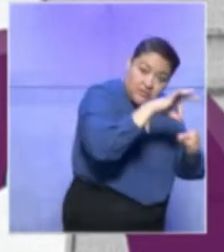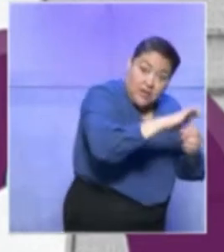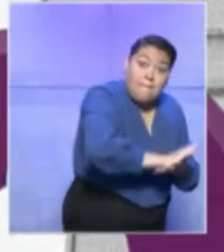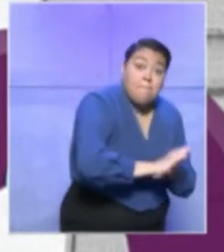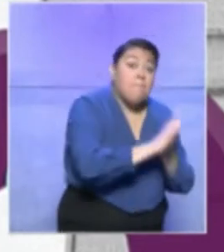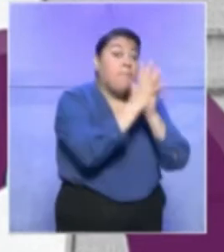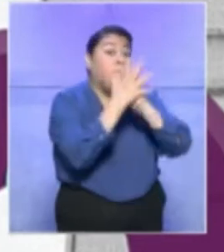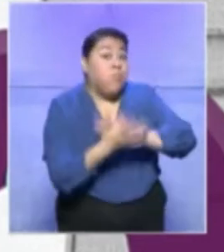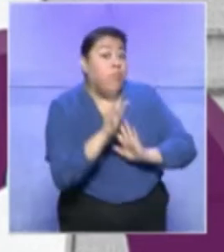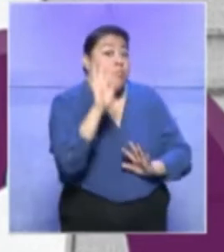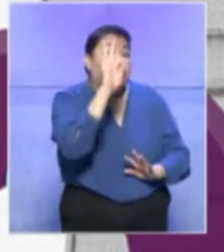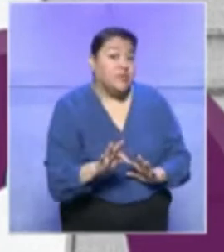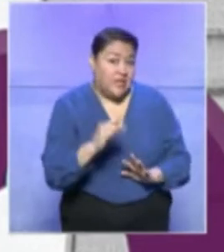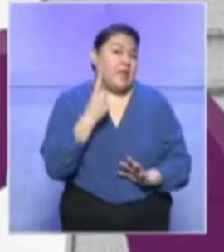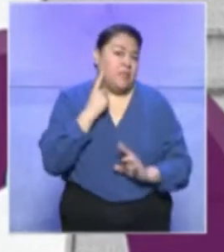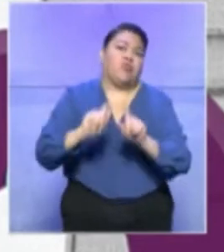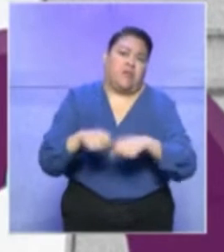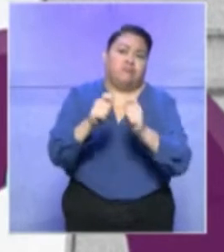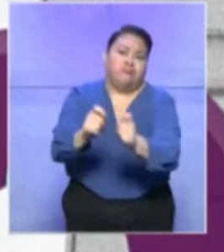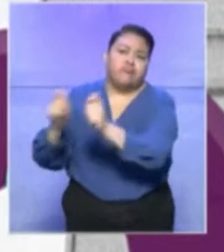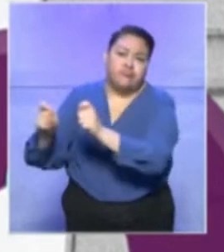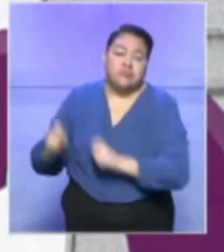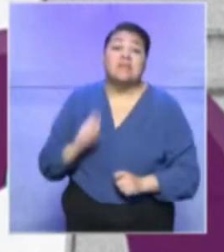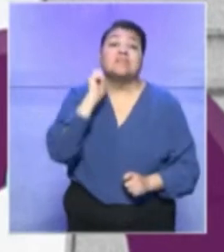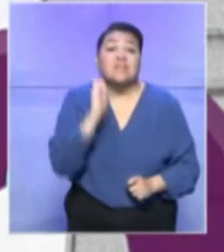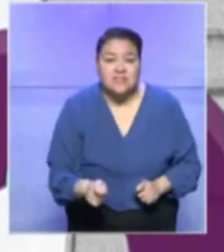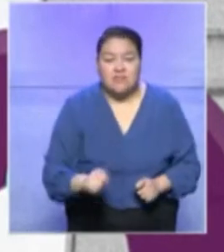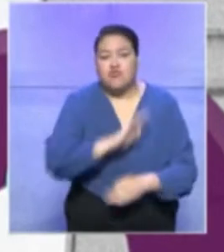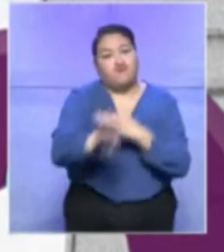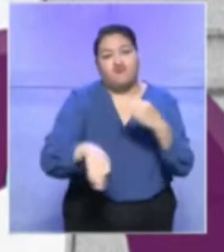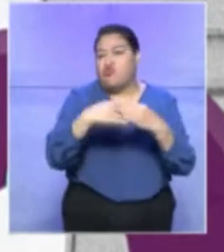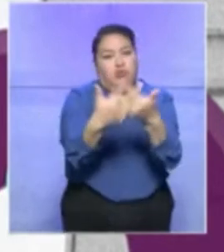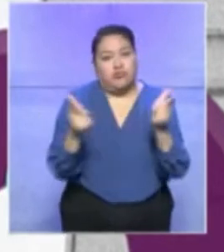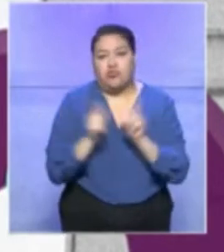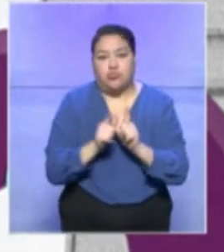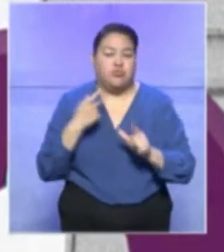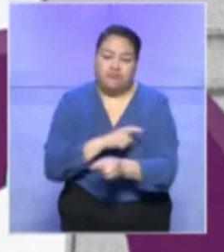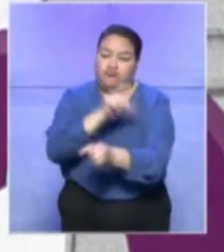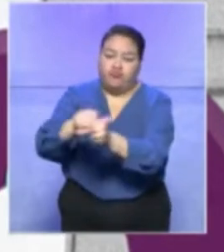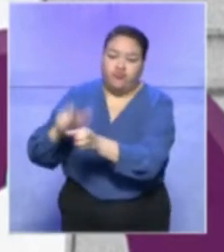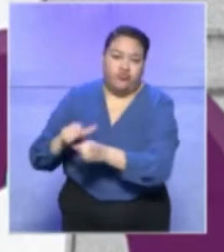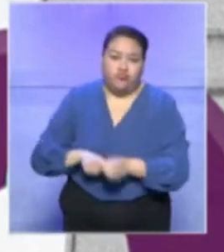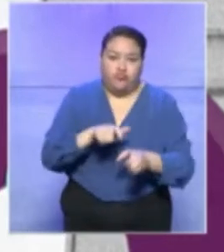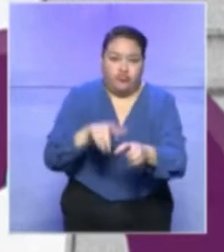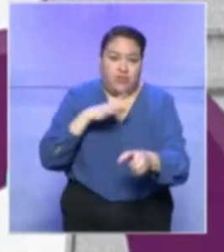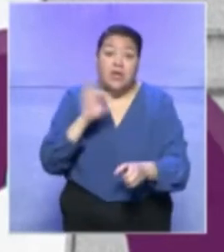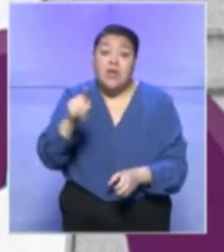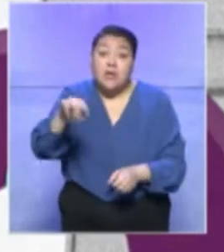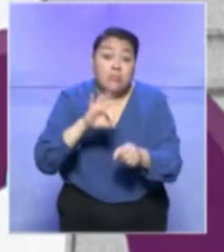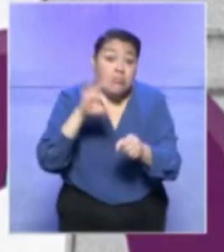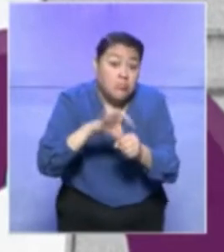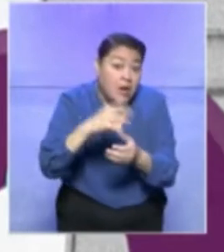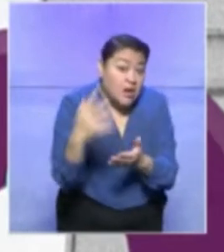obtenido por cada partido. Esto garantiza representatividad de todas las expresiones políticas, aunque no hayan obtenido el triunfo